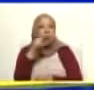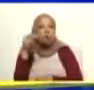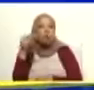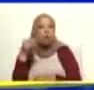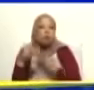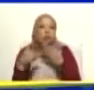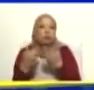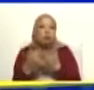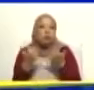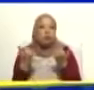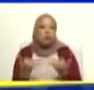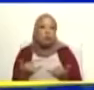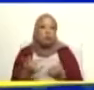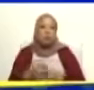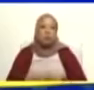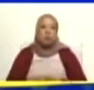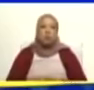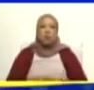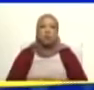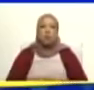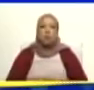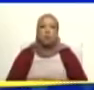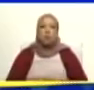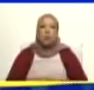Entonces, a ponerse las pilas